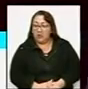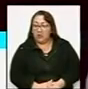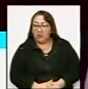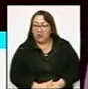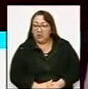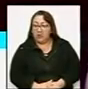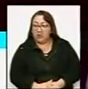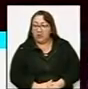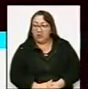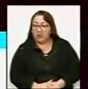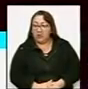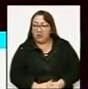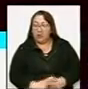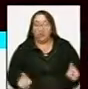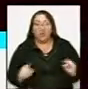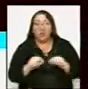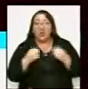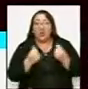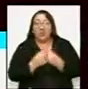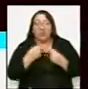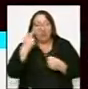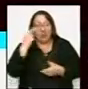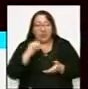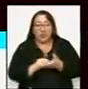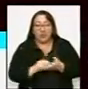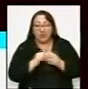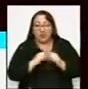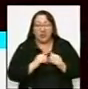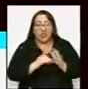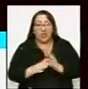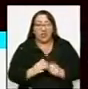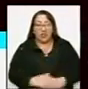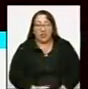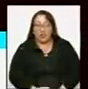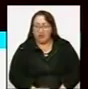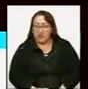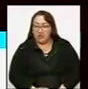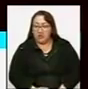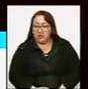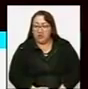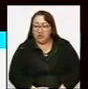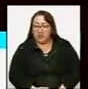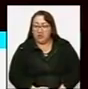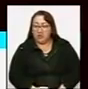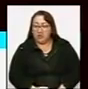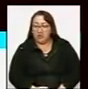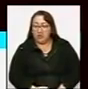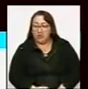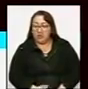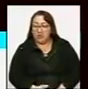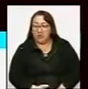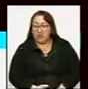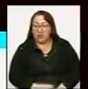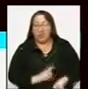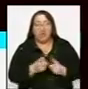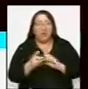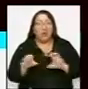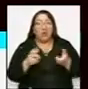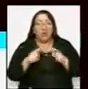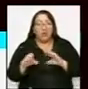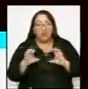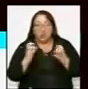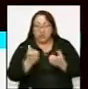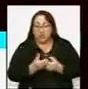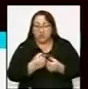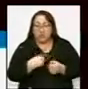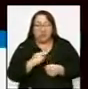reconocida. No es el partido el que debe mantenerlo. El partido cambia de directivos cuando hace un congreso